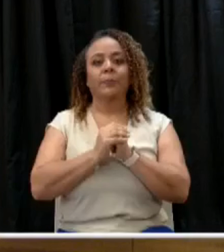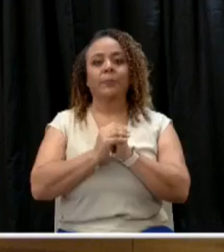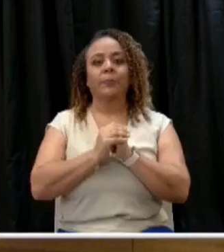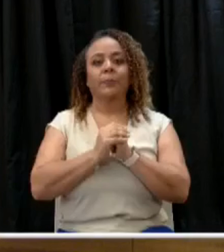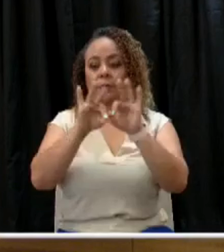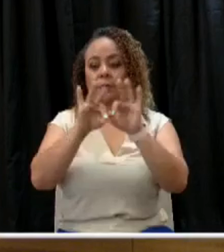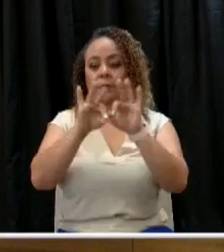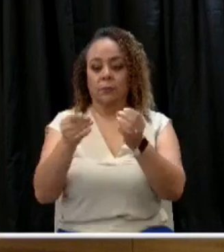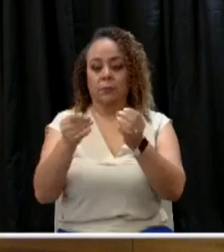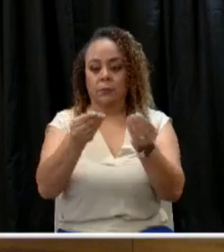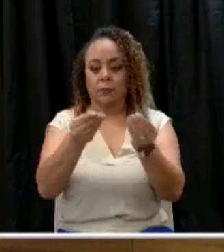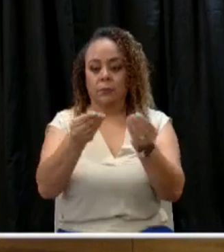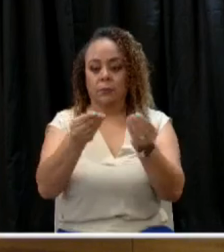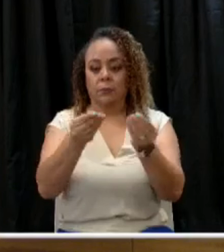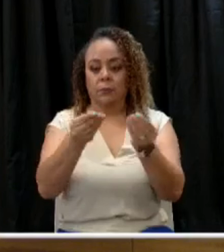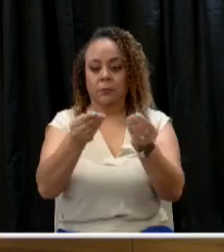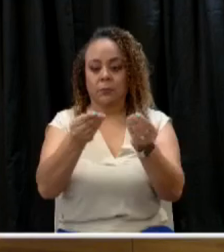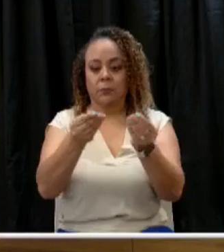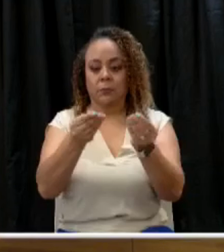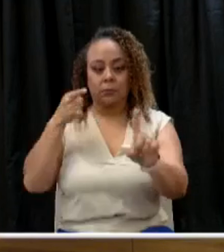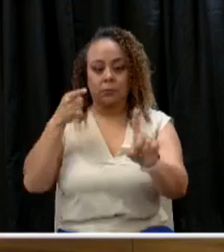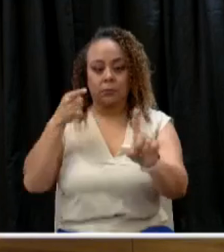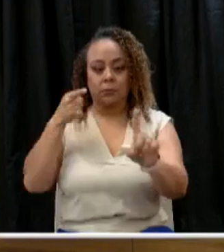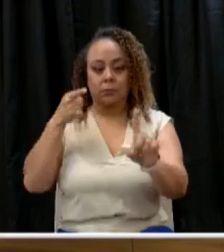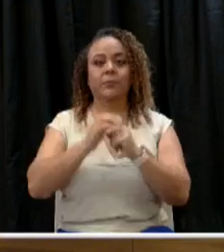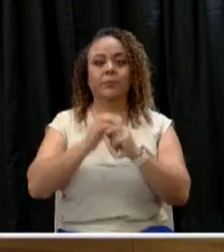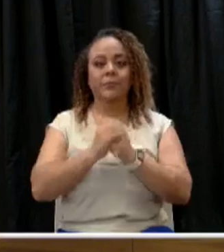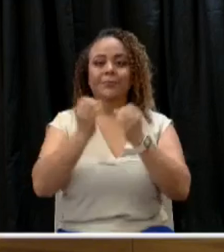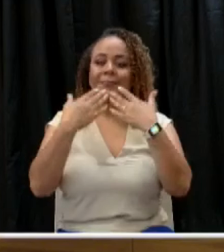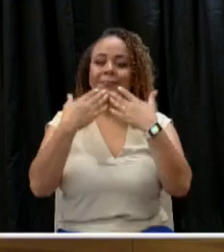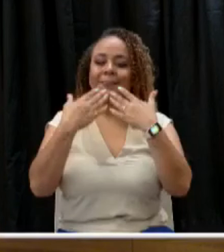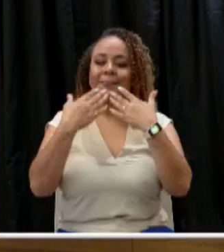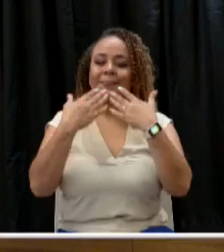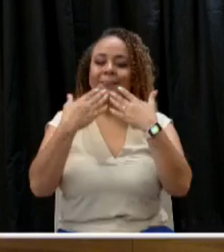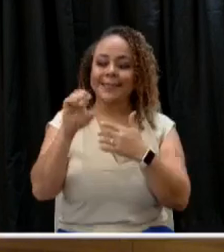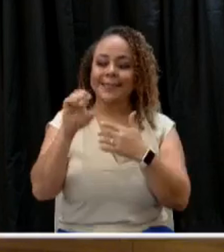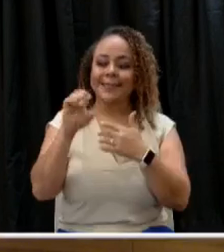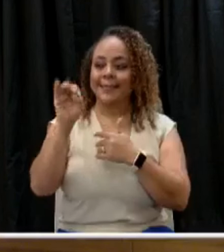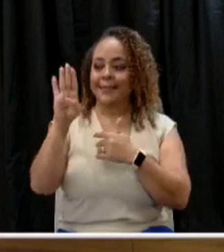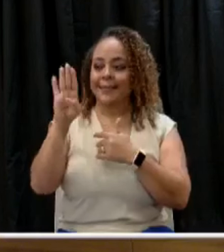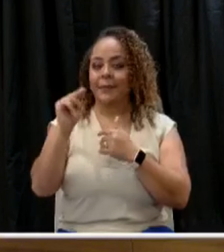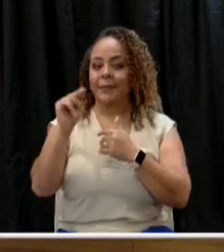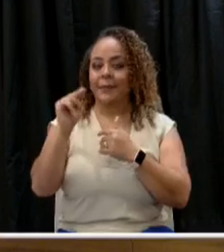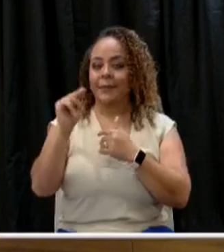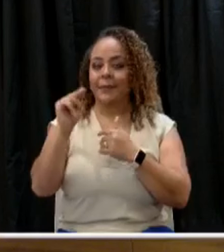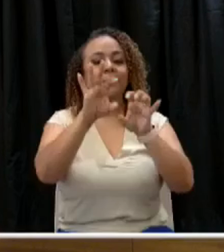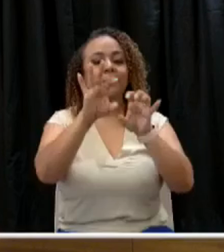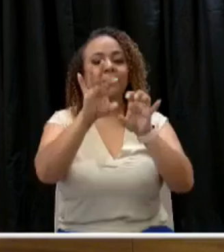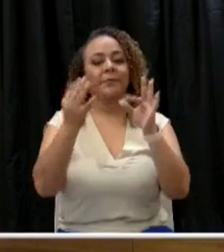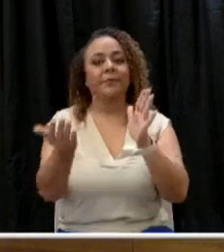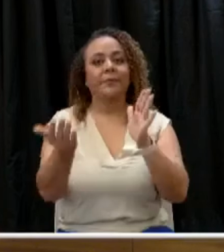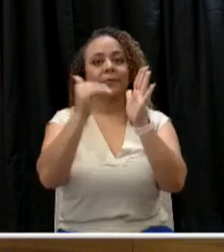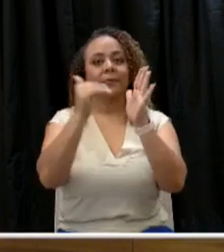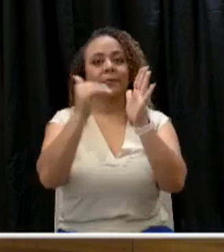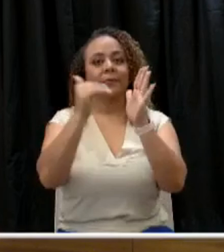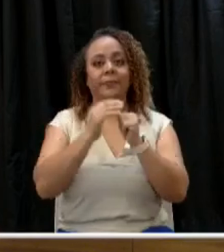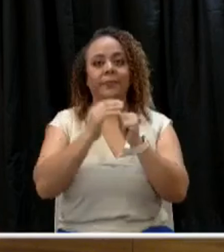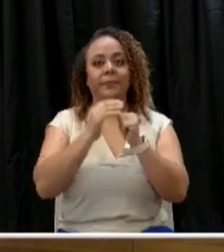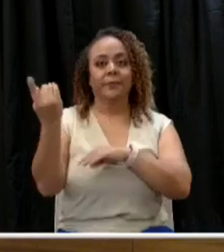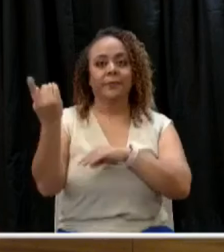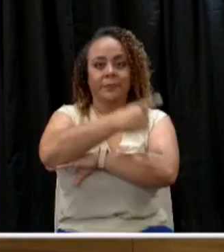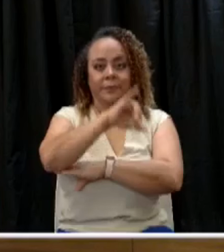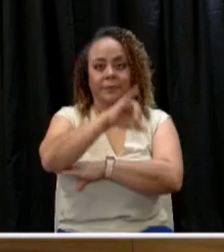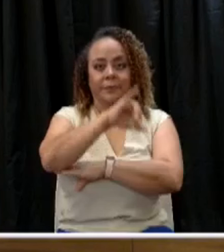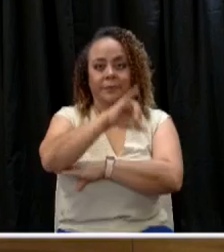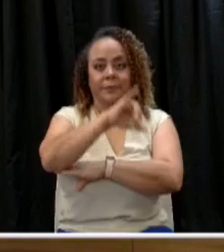siendo productivas para lograr sus metas y sus objetivos. Muchísimas gracias, Esteban. Queremos invitarlos de nuevo al día